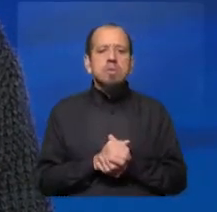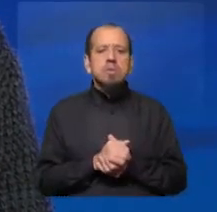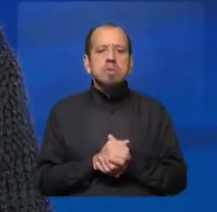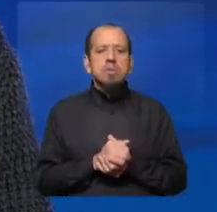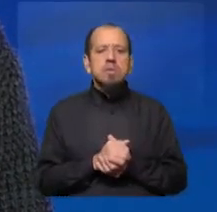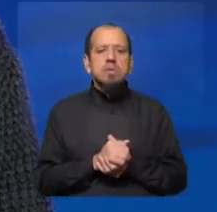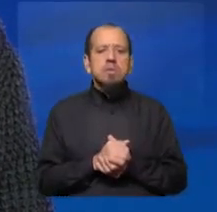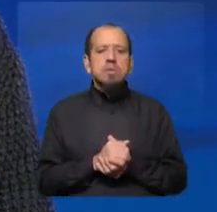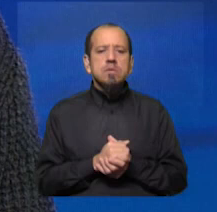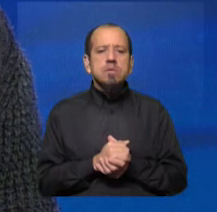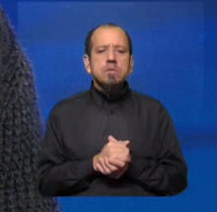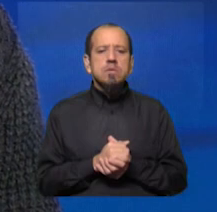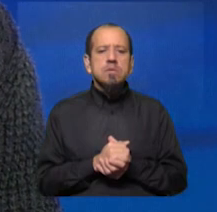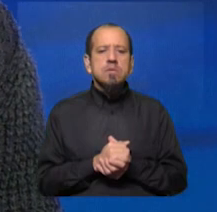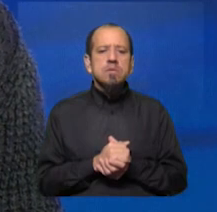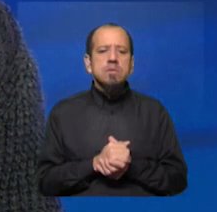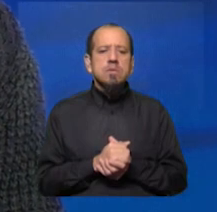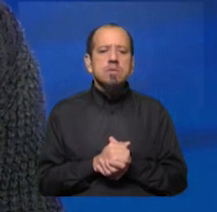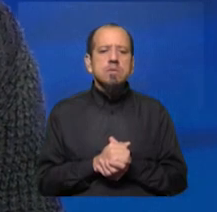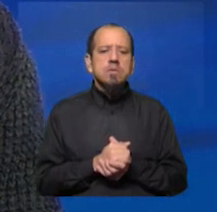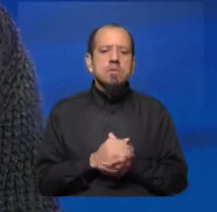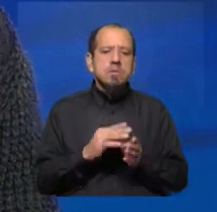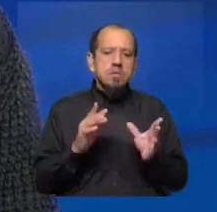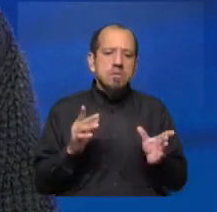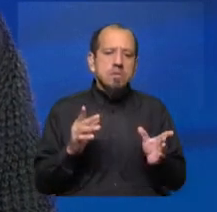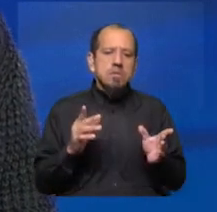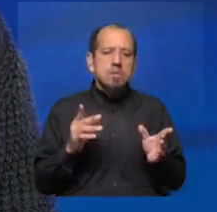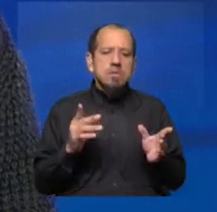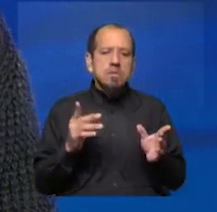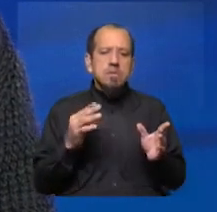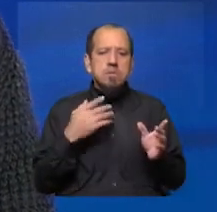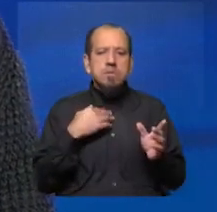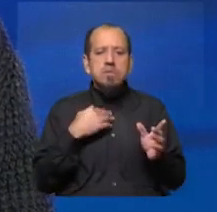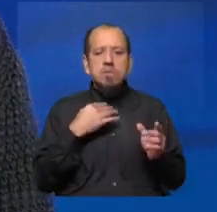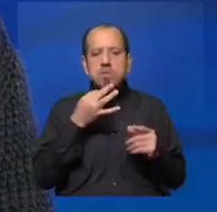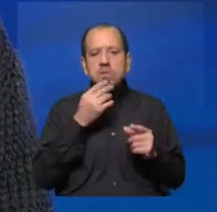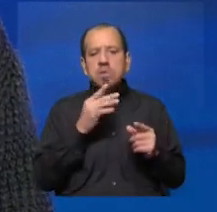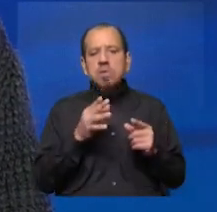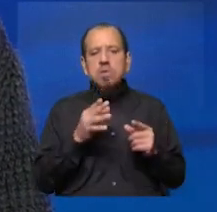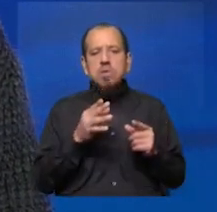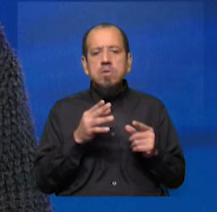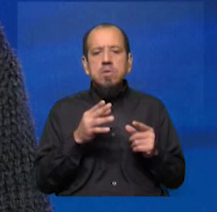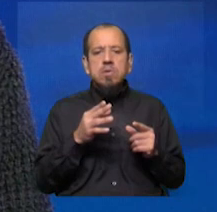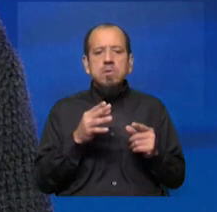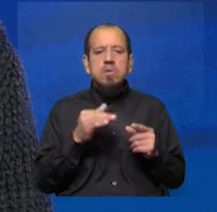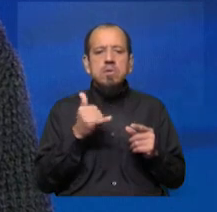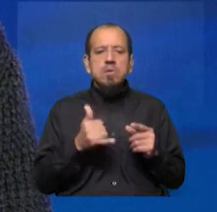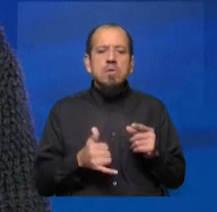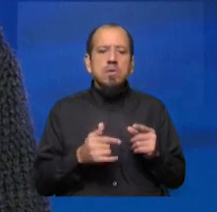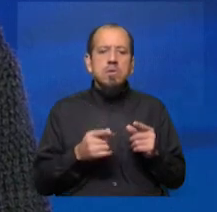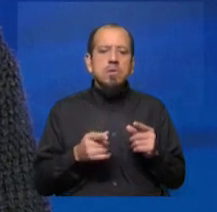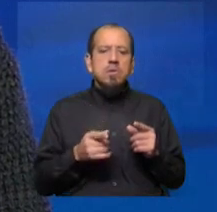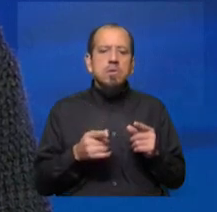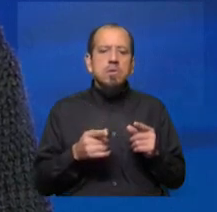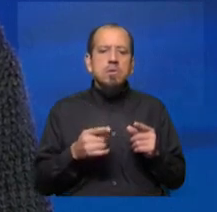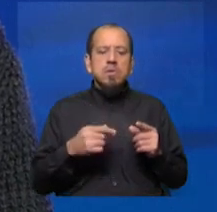fondo ya te lo digo desde un lado más personal si querés este en el fondo tiene tiene mucho que